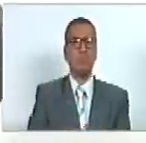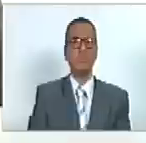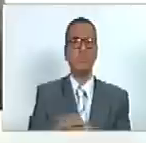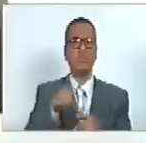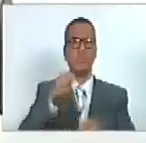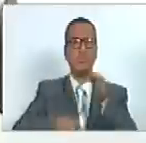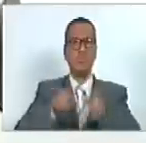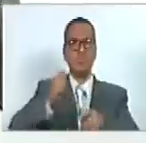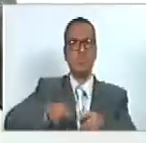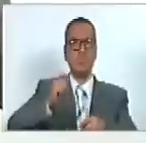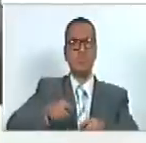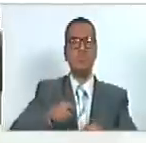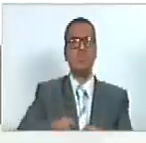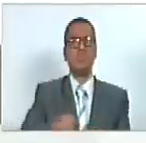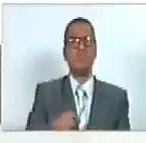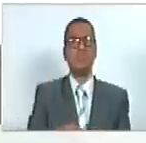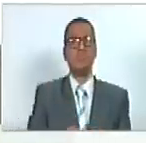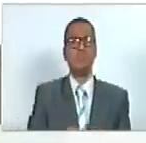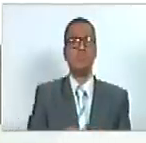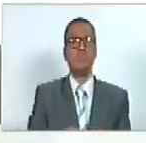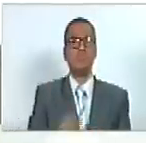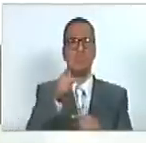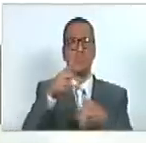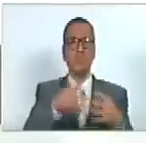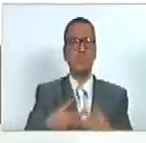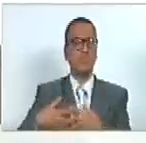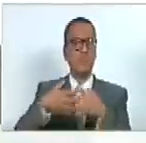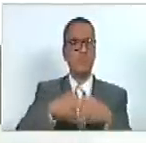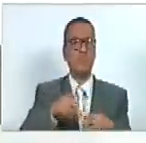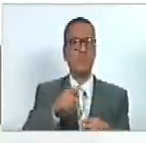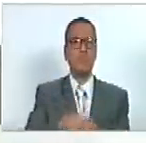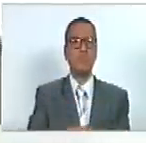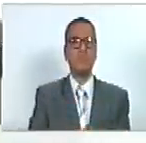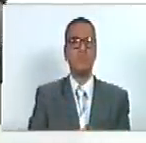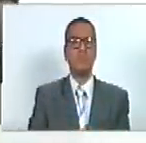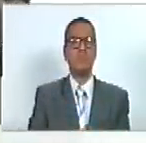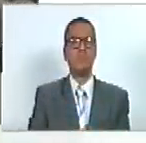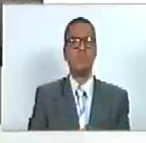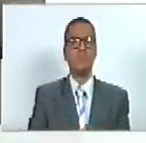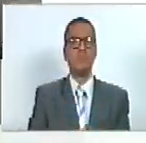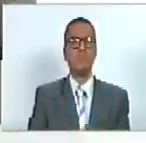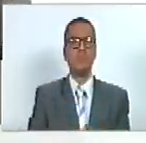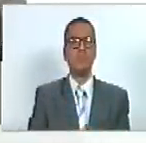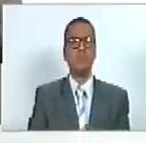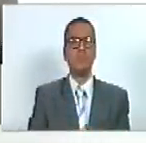un tribunal de Estados Unidos de América.